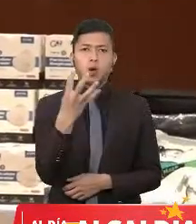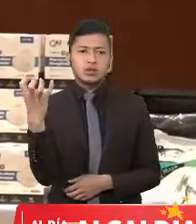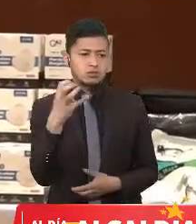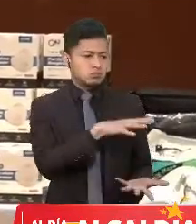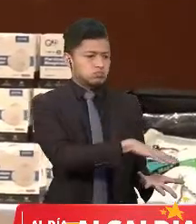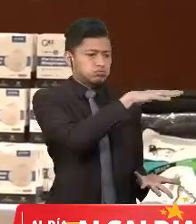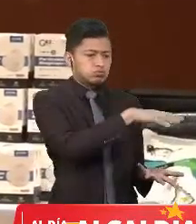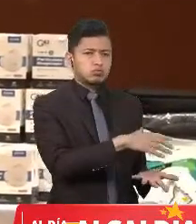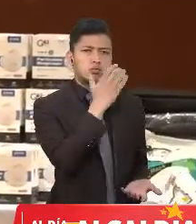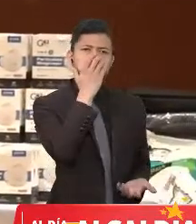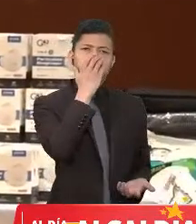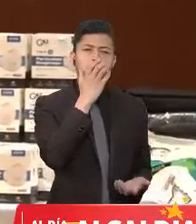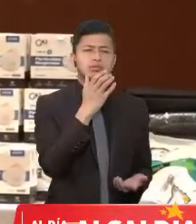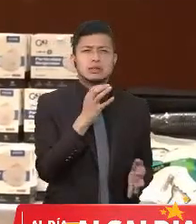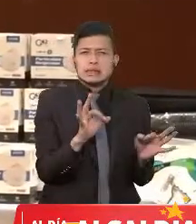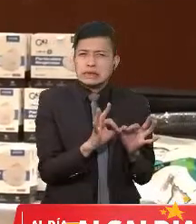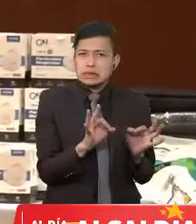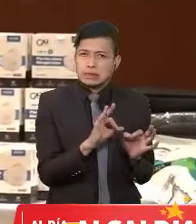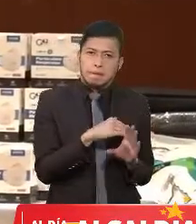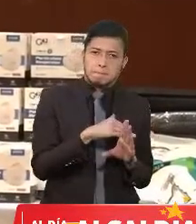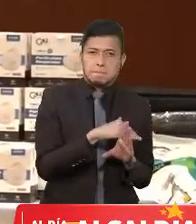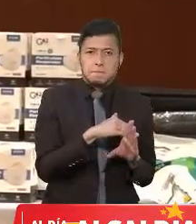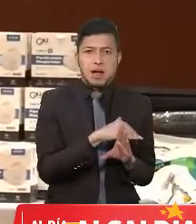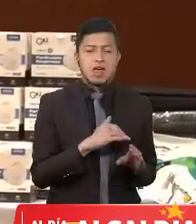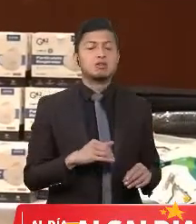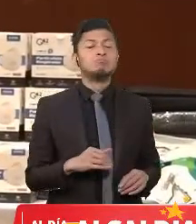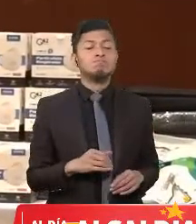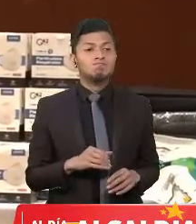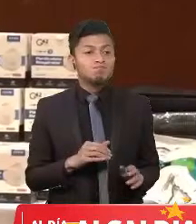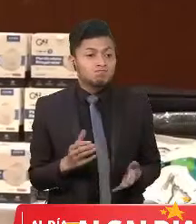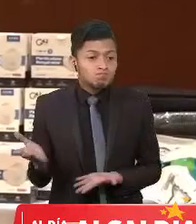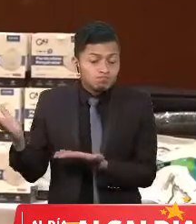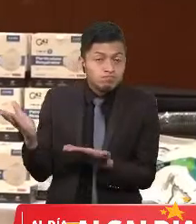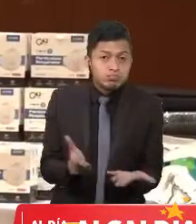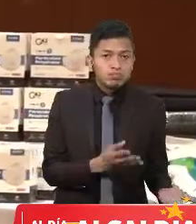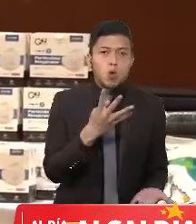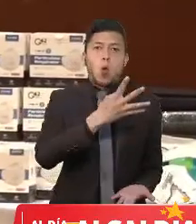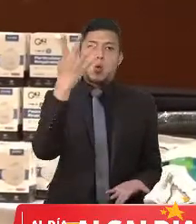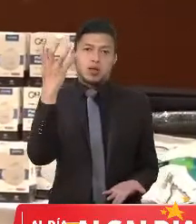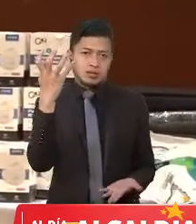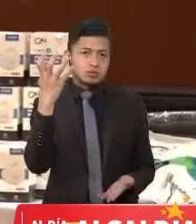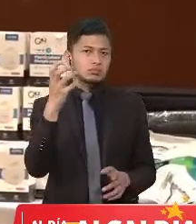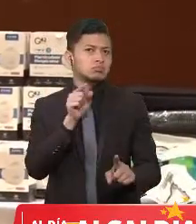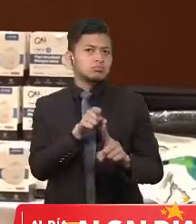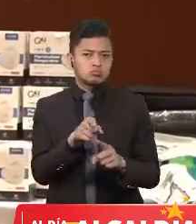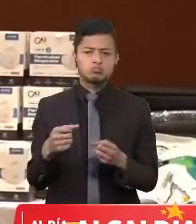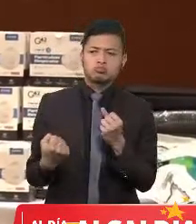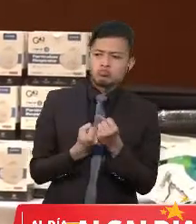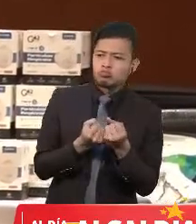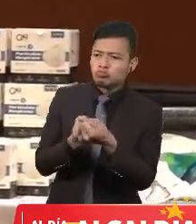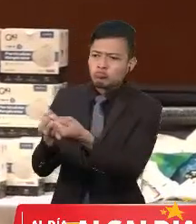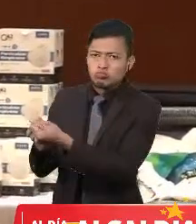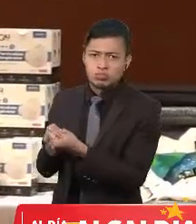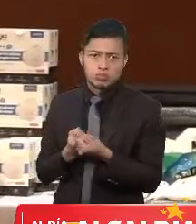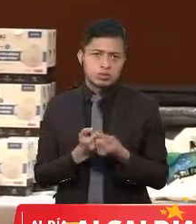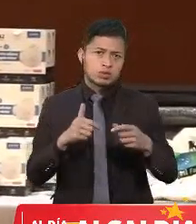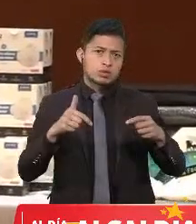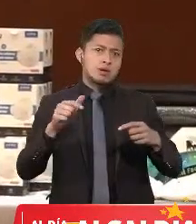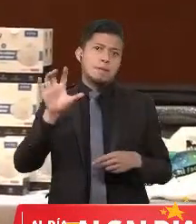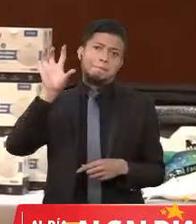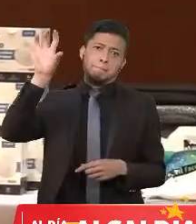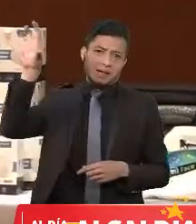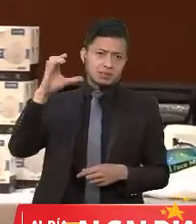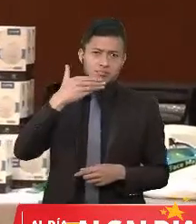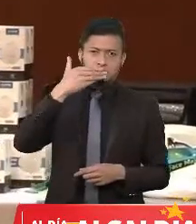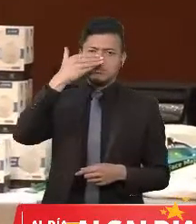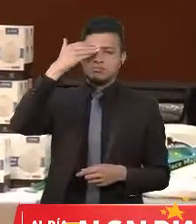cuidados intermedios. Esto se da gracias a la solidaridad, a la cooperación de un país como Emiratos Árabes